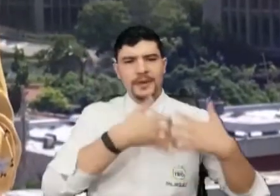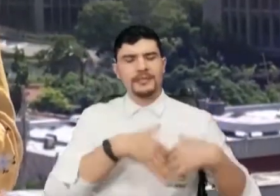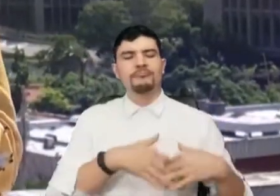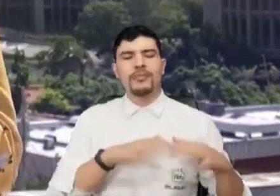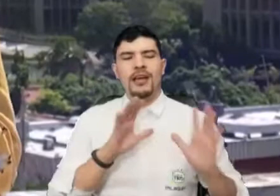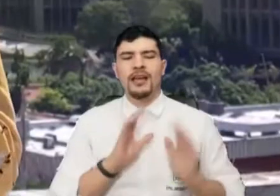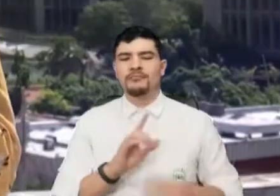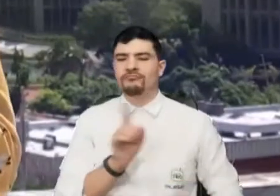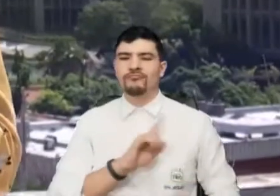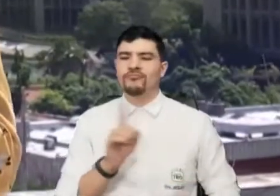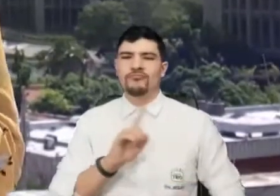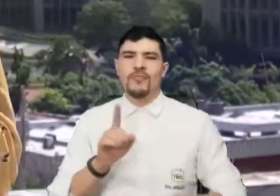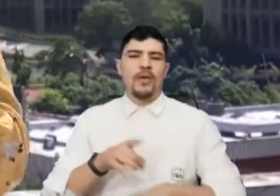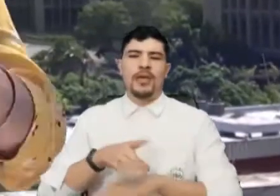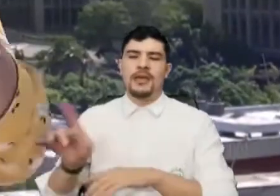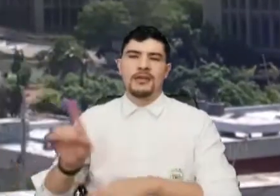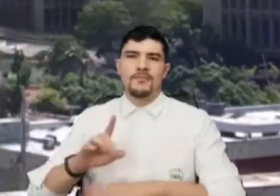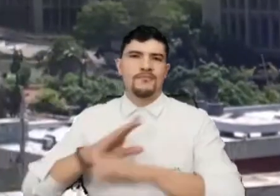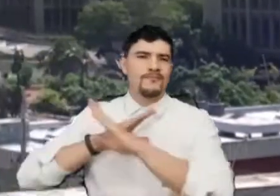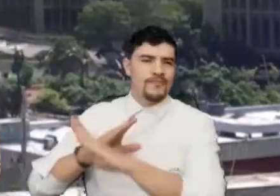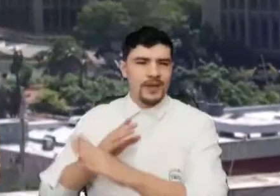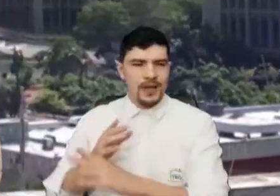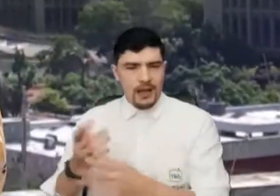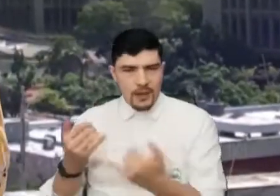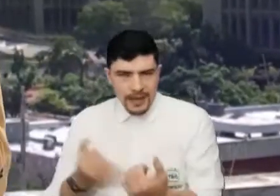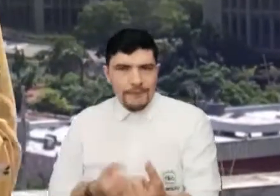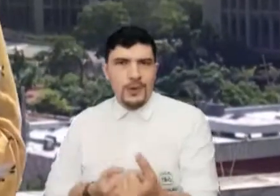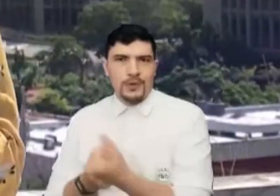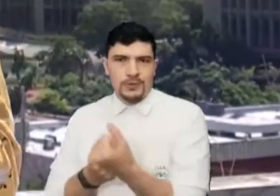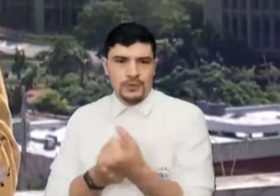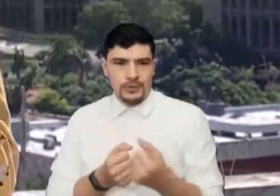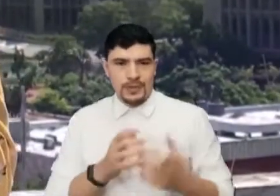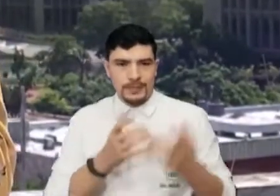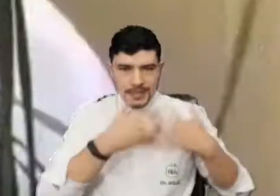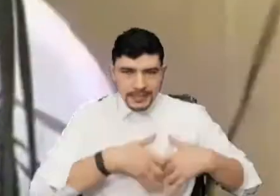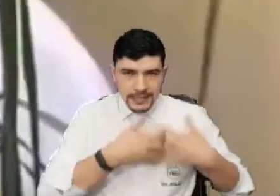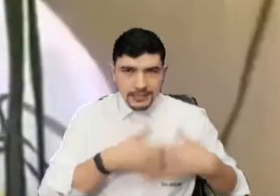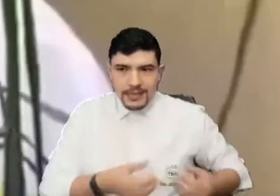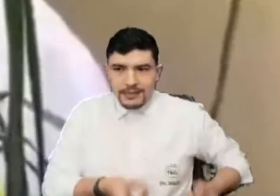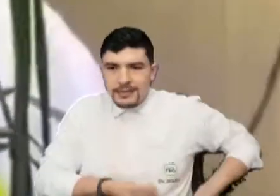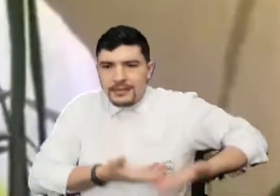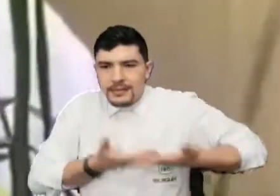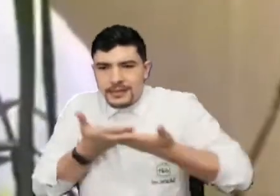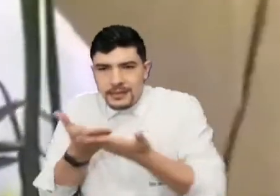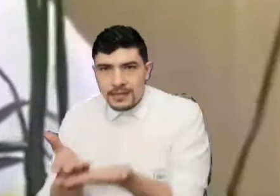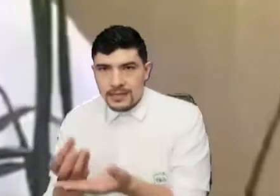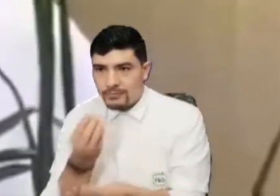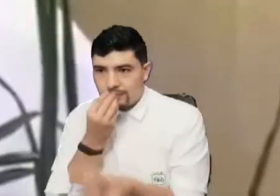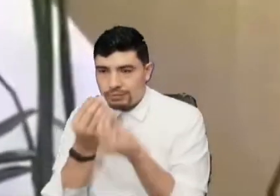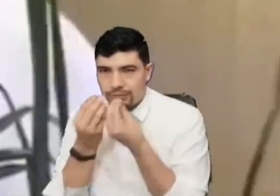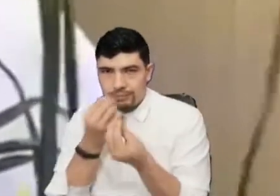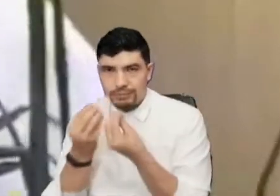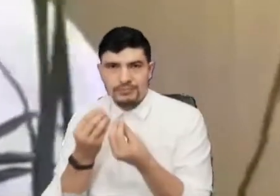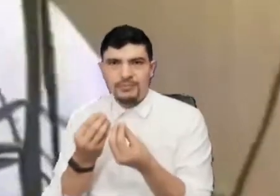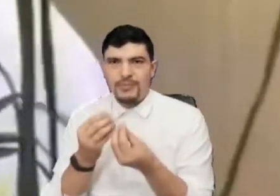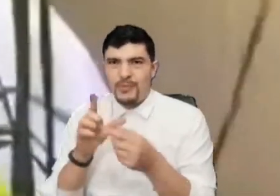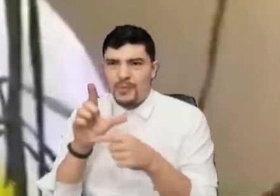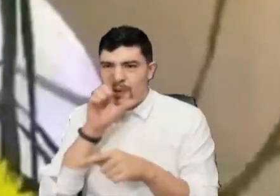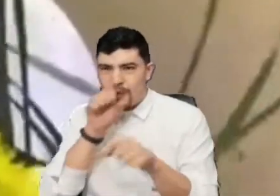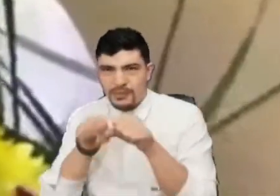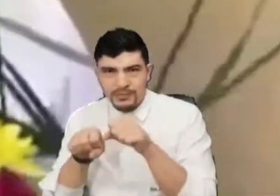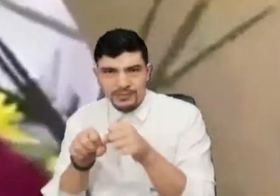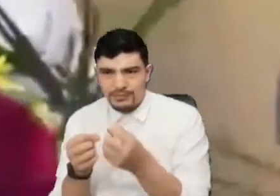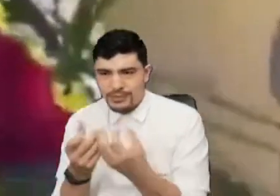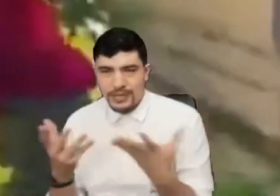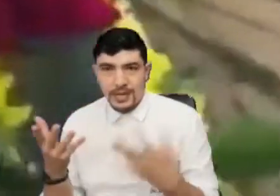estos menús fueron entregados a médicos enfermeras y auxiliares el 8 de junio en la puerta de oro de colombia a un